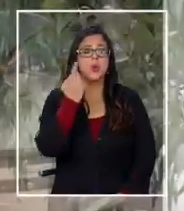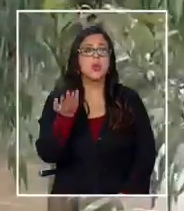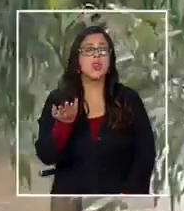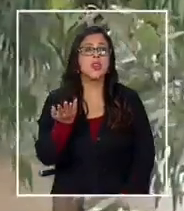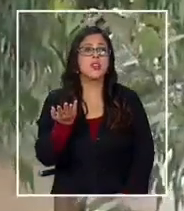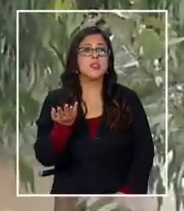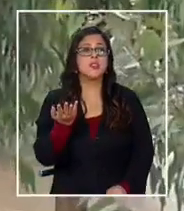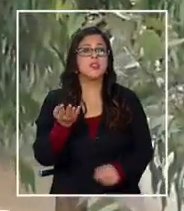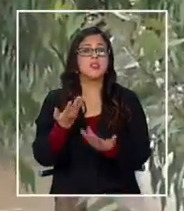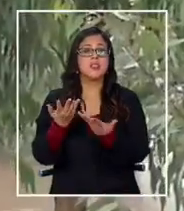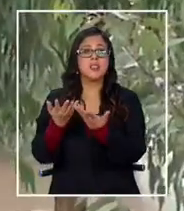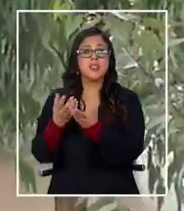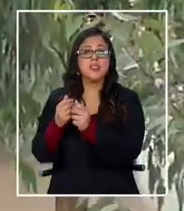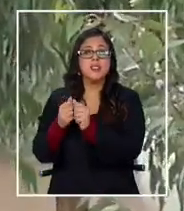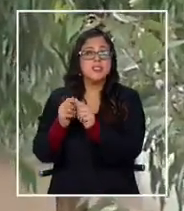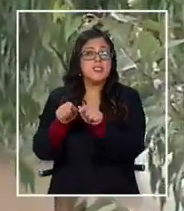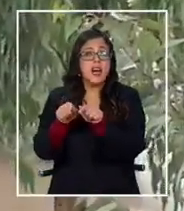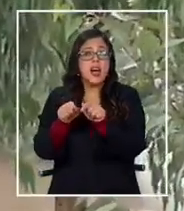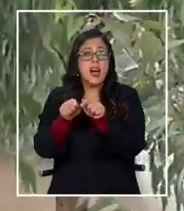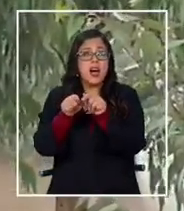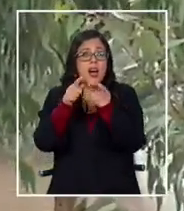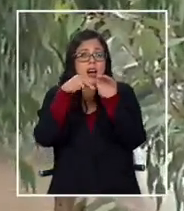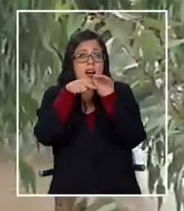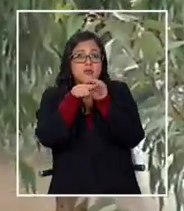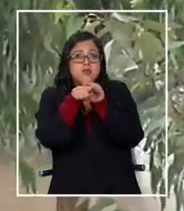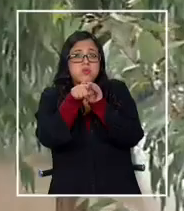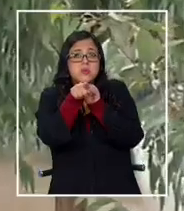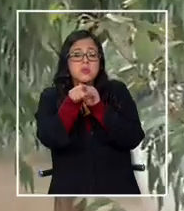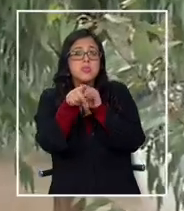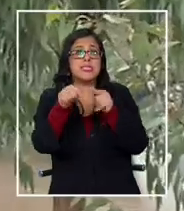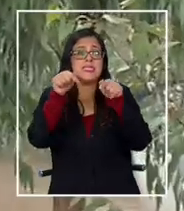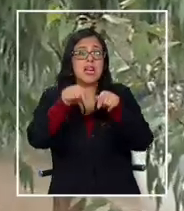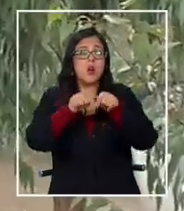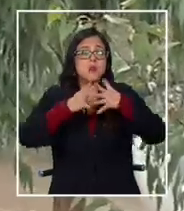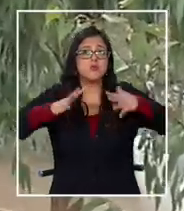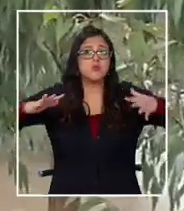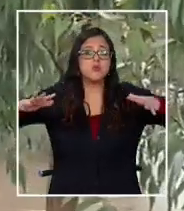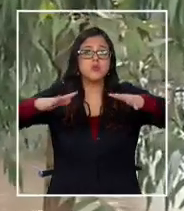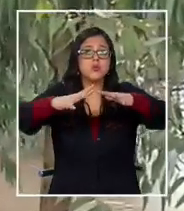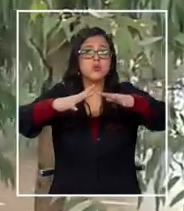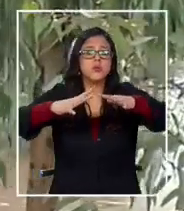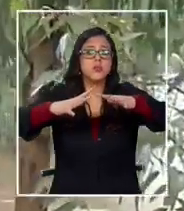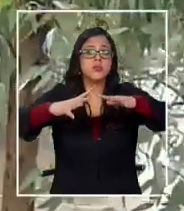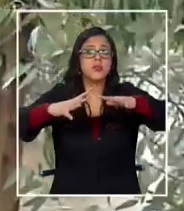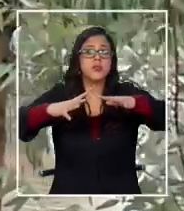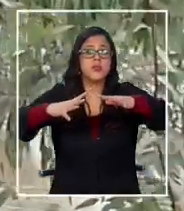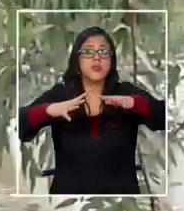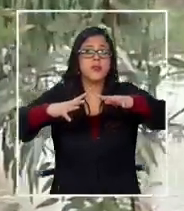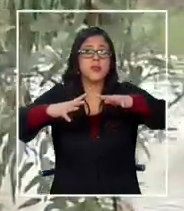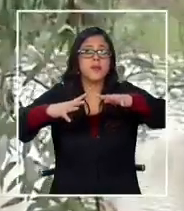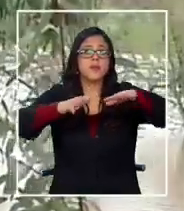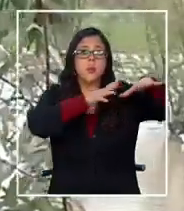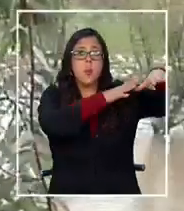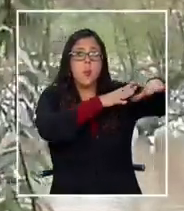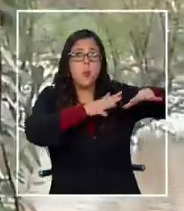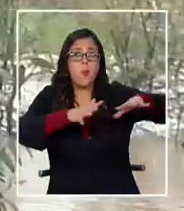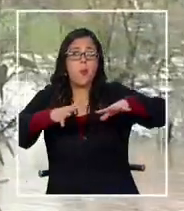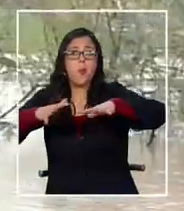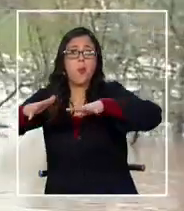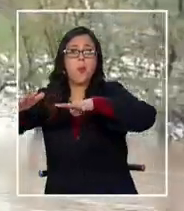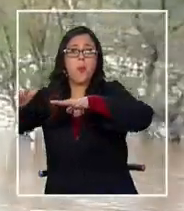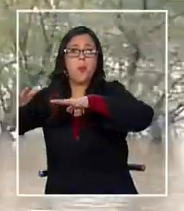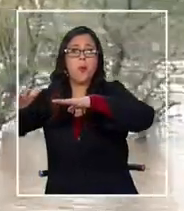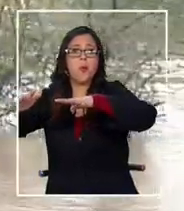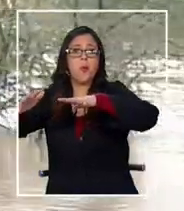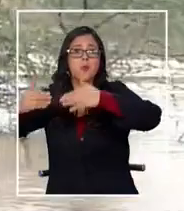muchos metros más al interior. De hecho, el río en estos momentos está ocupando el interior de lo que es un refuerzo